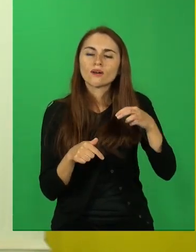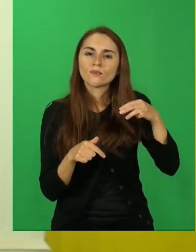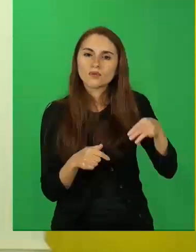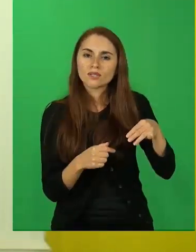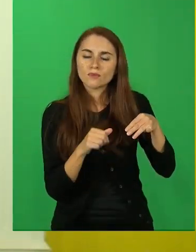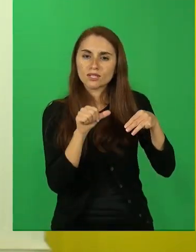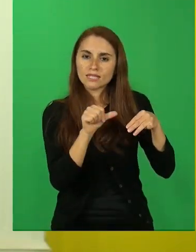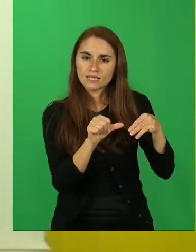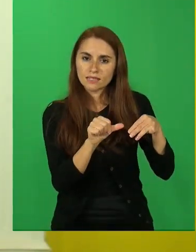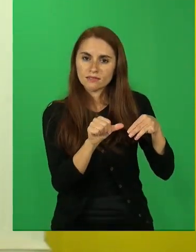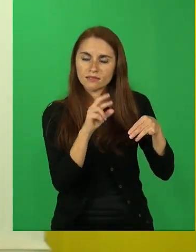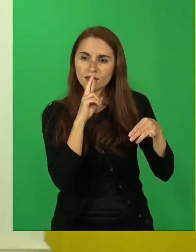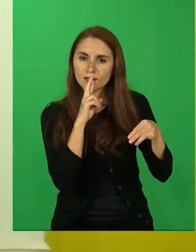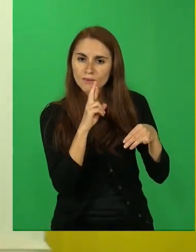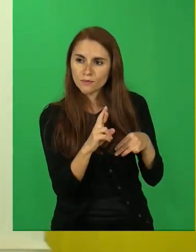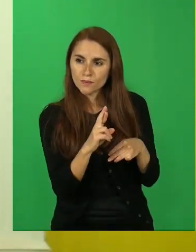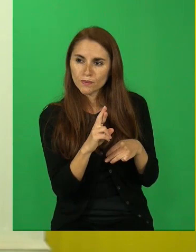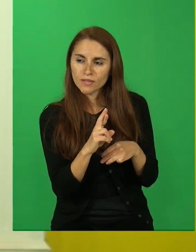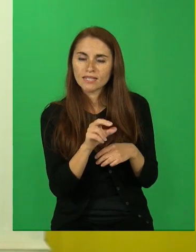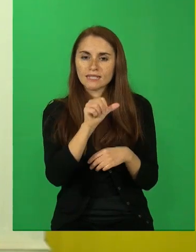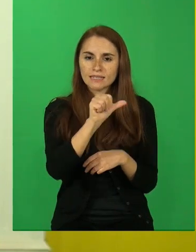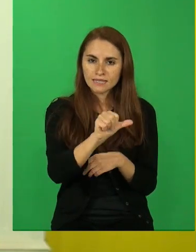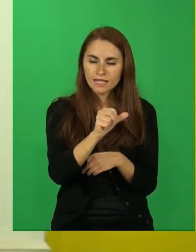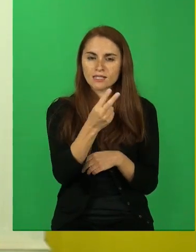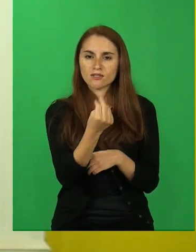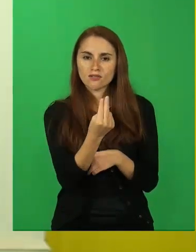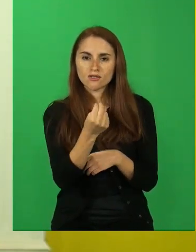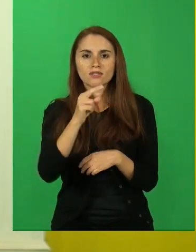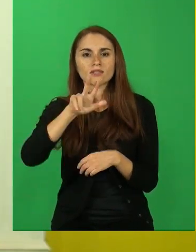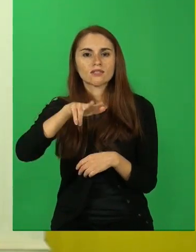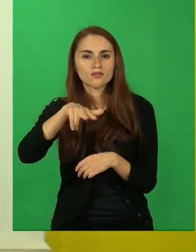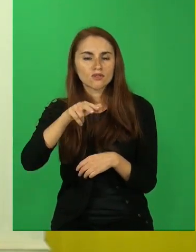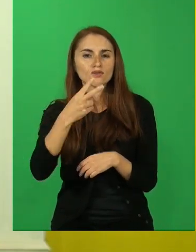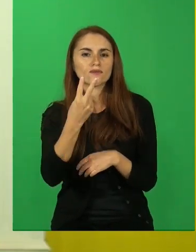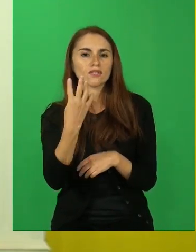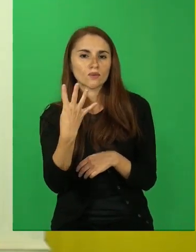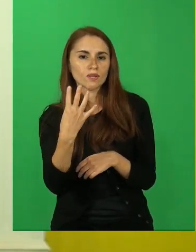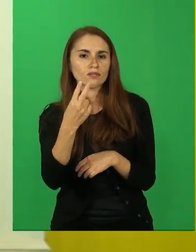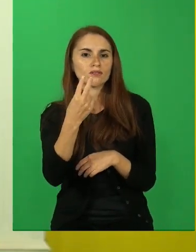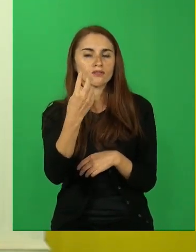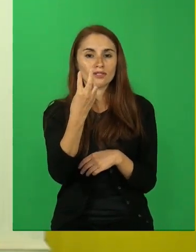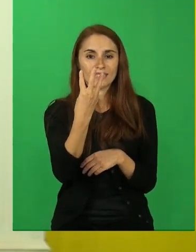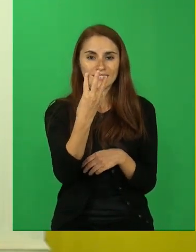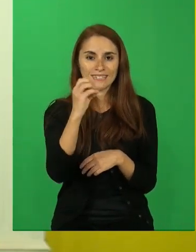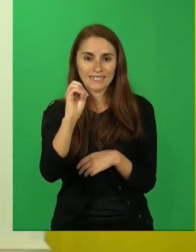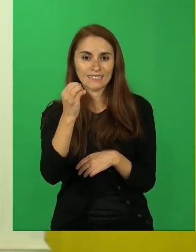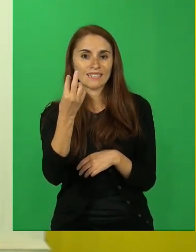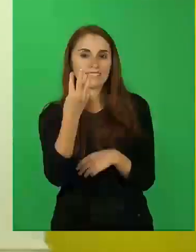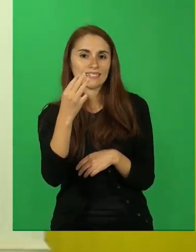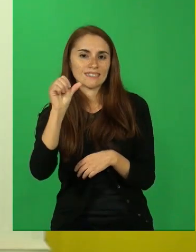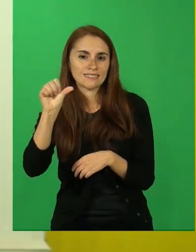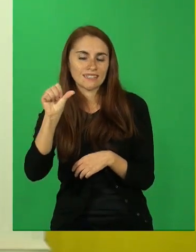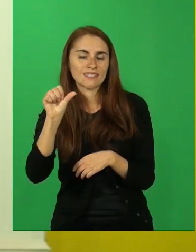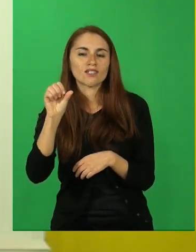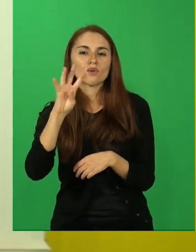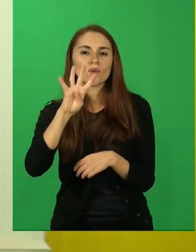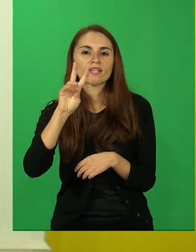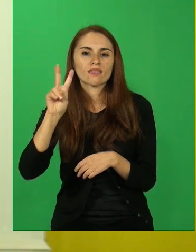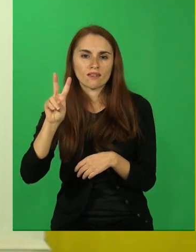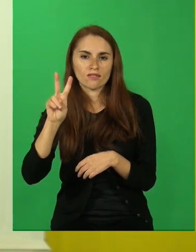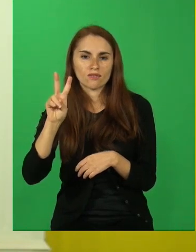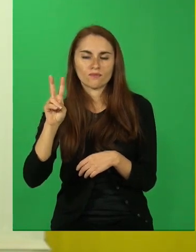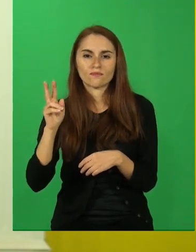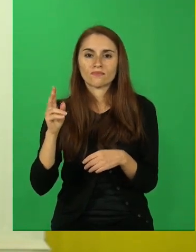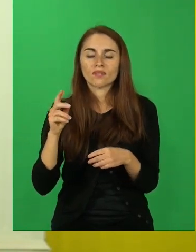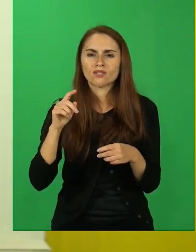los múltiplos de 6. 6, 12, 18, 24, 30, 36 y 42. Veamos cuáles son